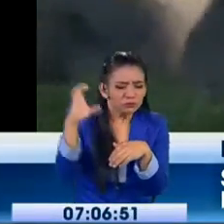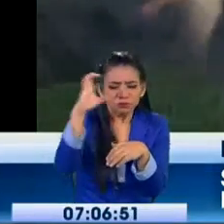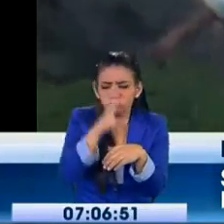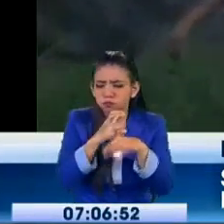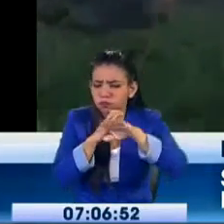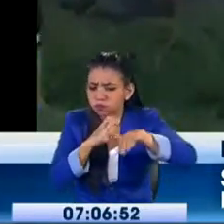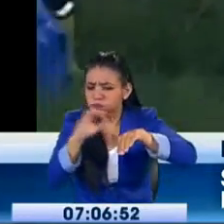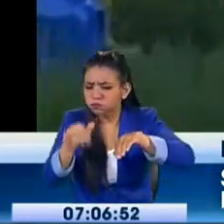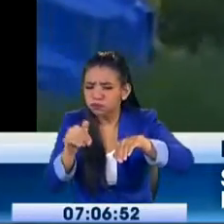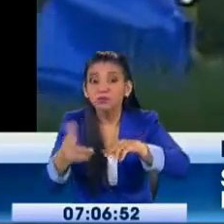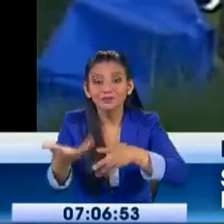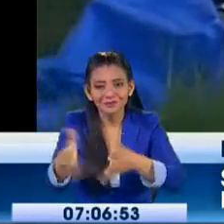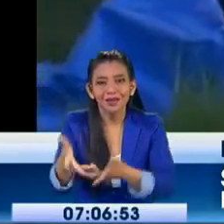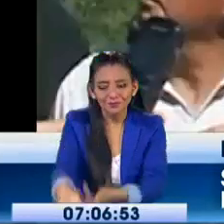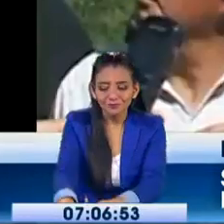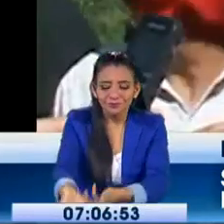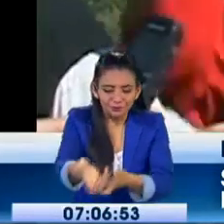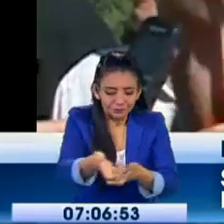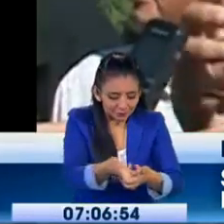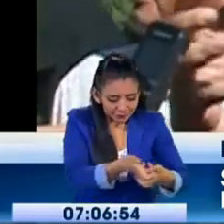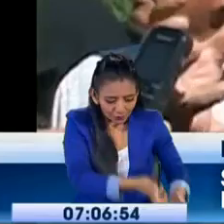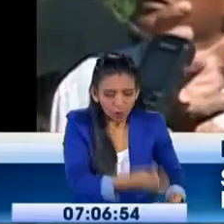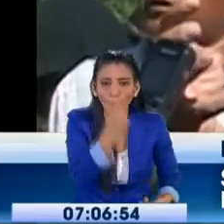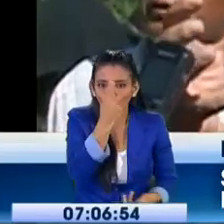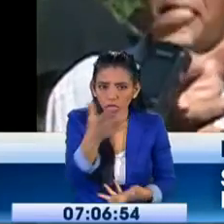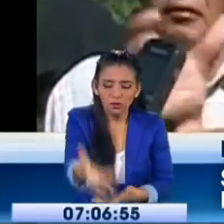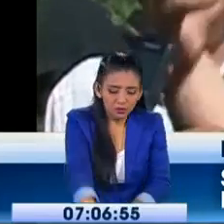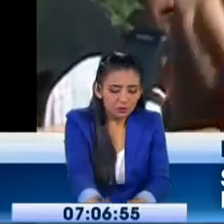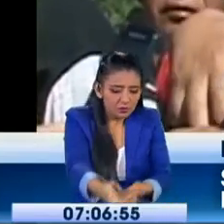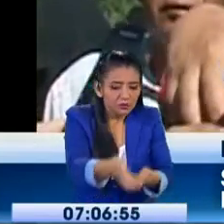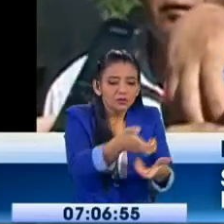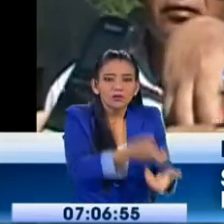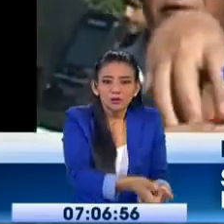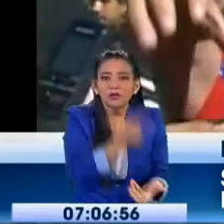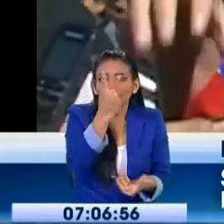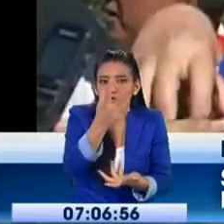fueron ubicando en medio del lodo. Probablemente se produjo